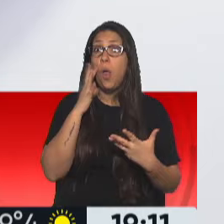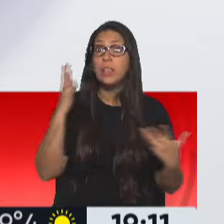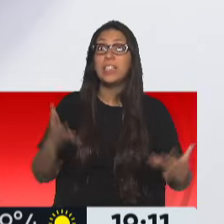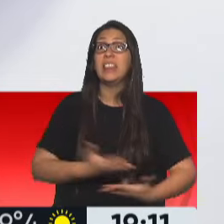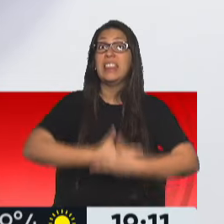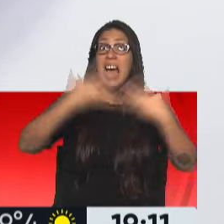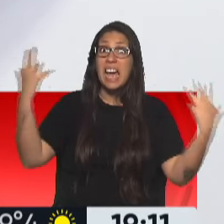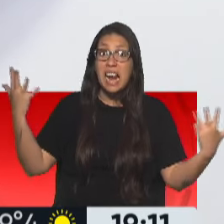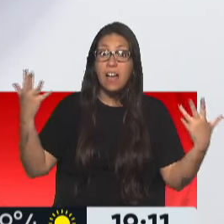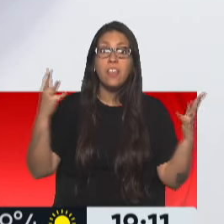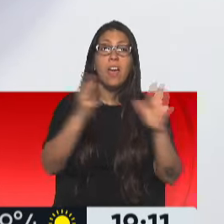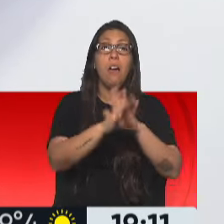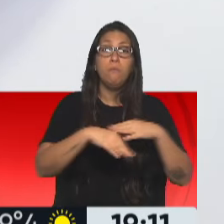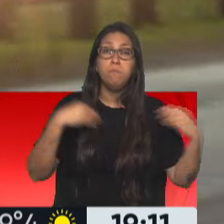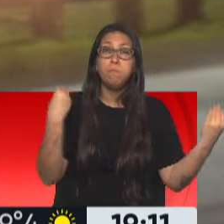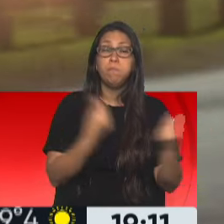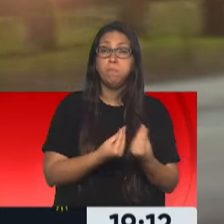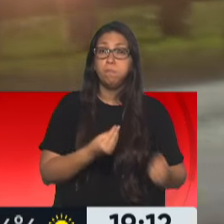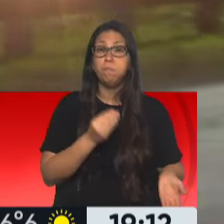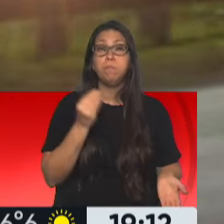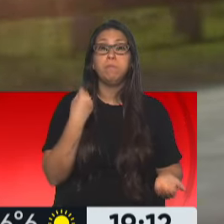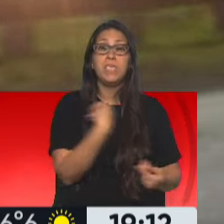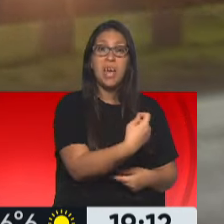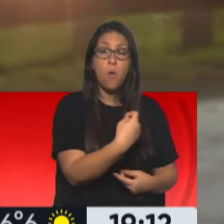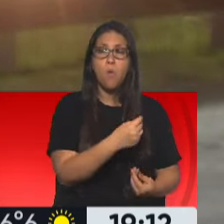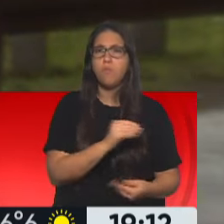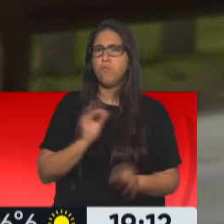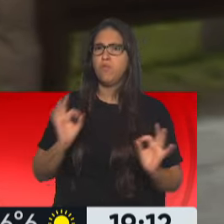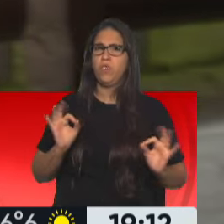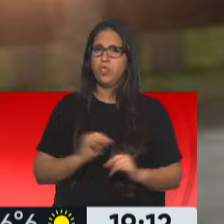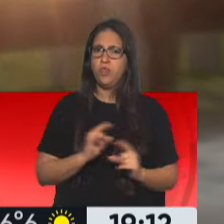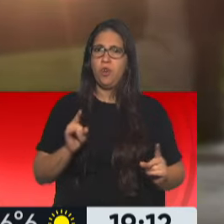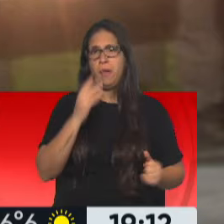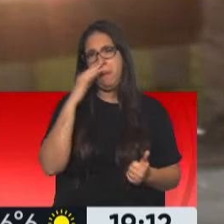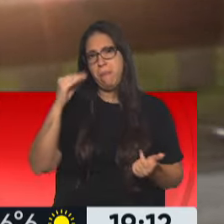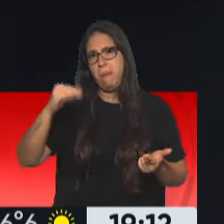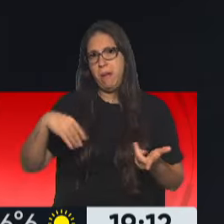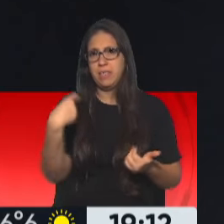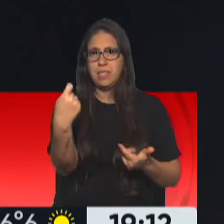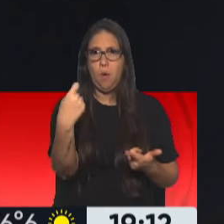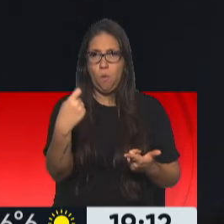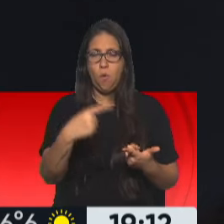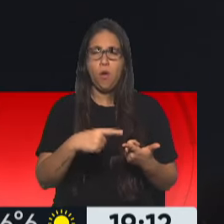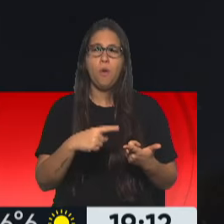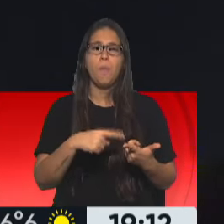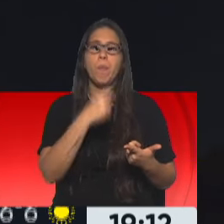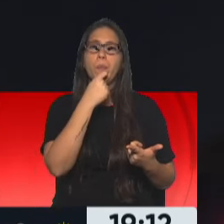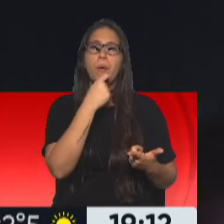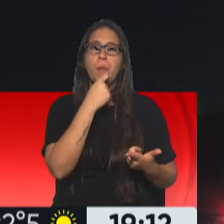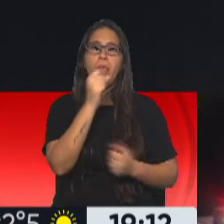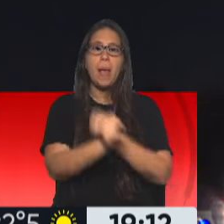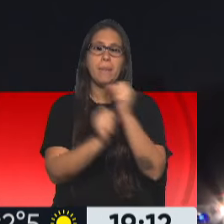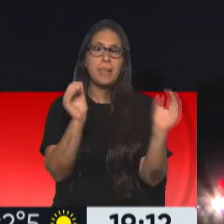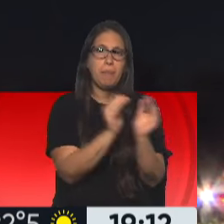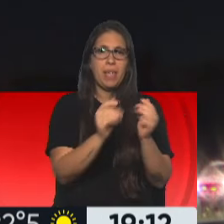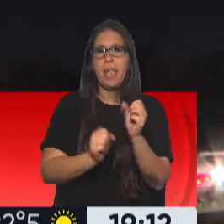tamaño la suma asegurada es suficiente. Y ahí empiezan los otros tipos de seguros. Los seguros de las pequeñas empresas, las